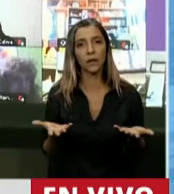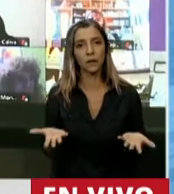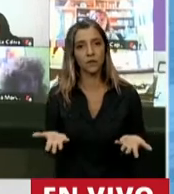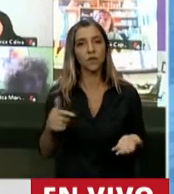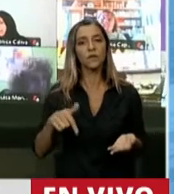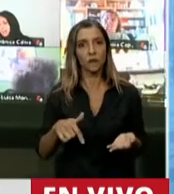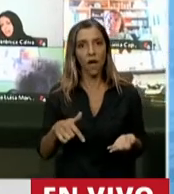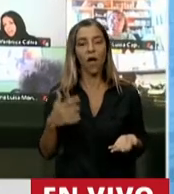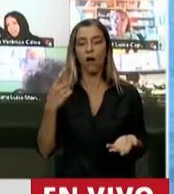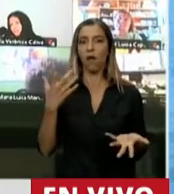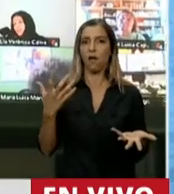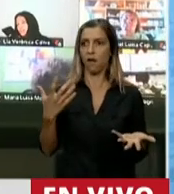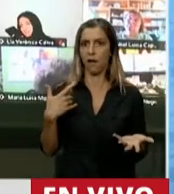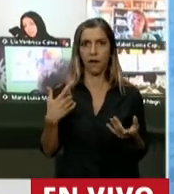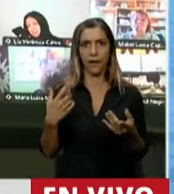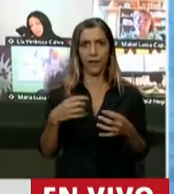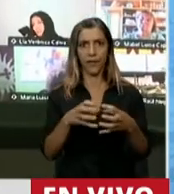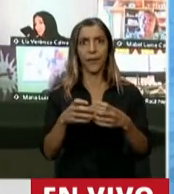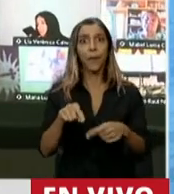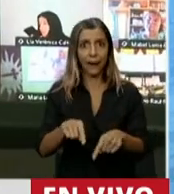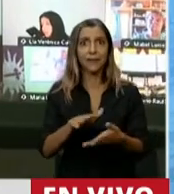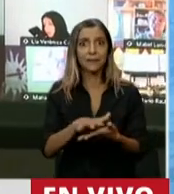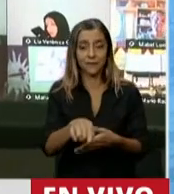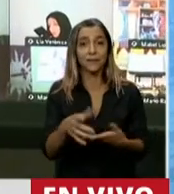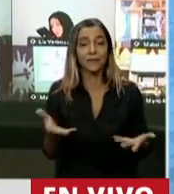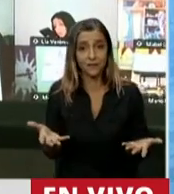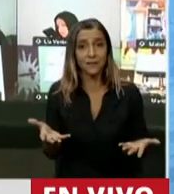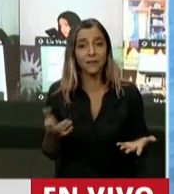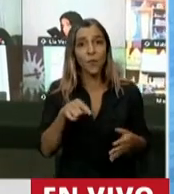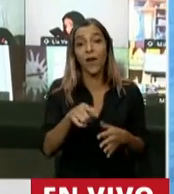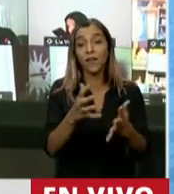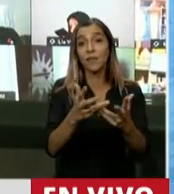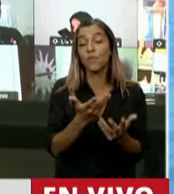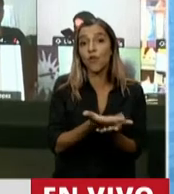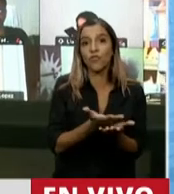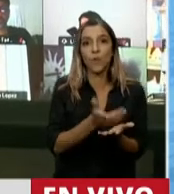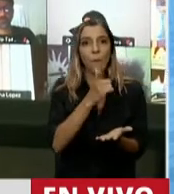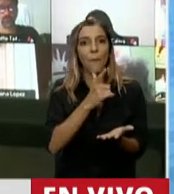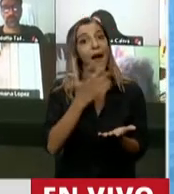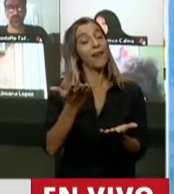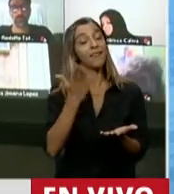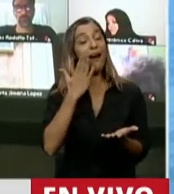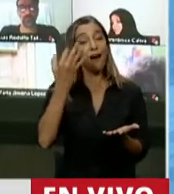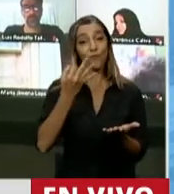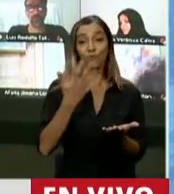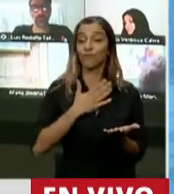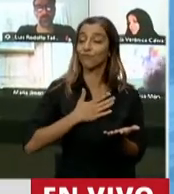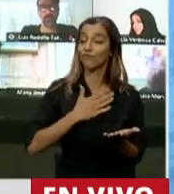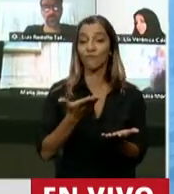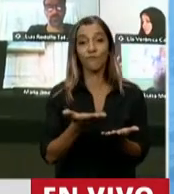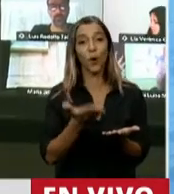en discusión por lo tanto este proyecto que aparece como una causa noble